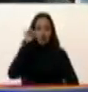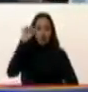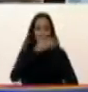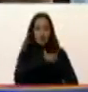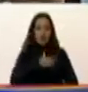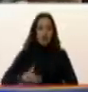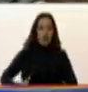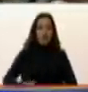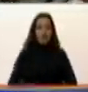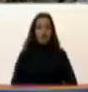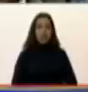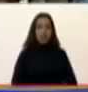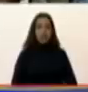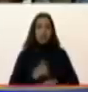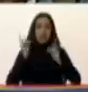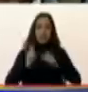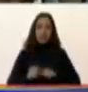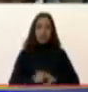presidente. Y